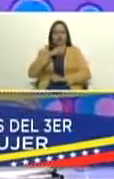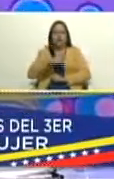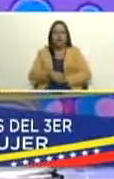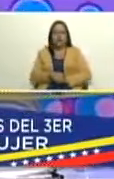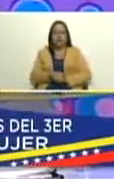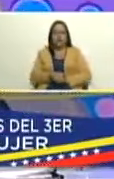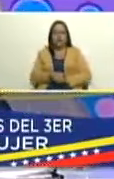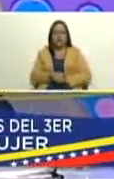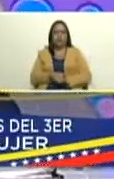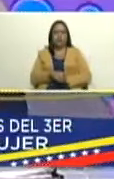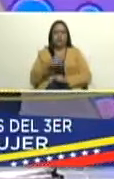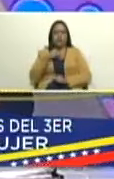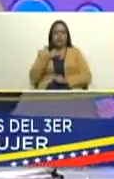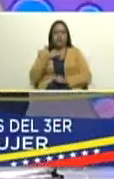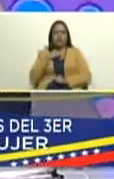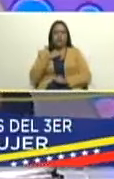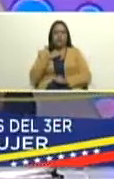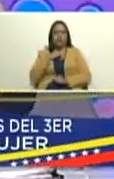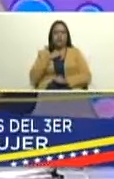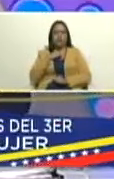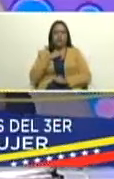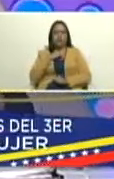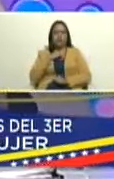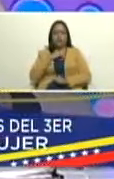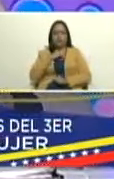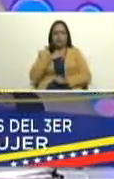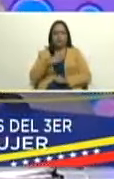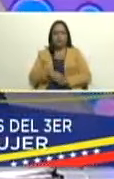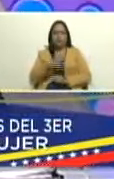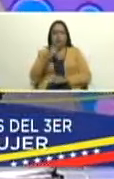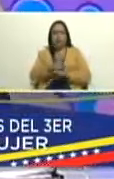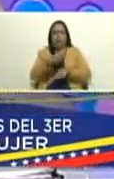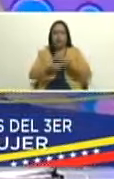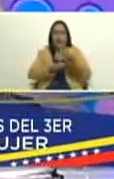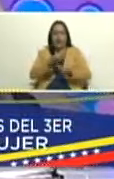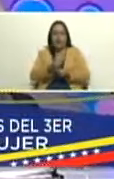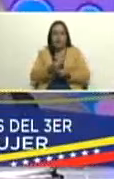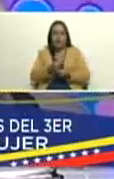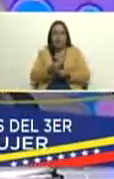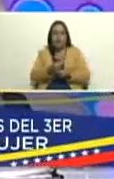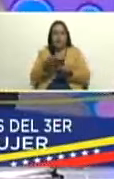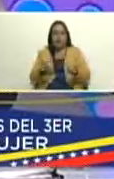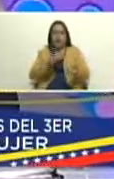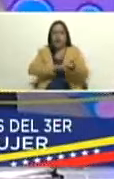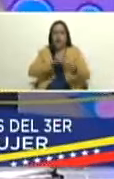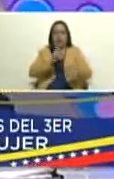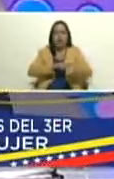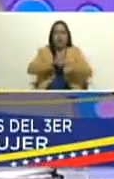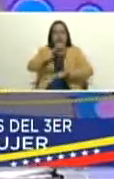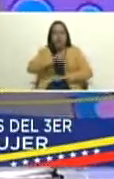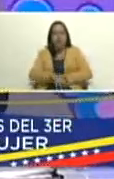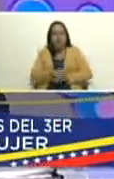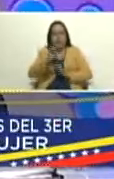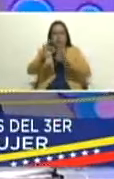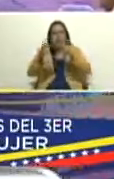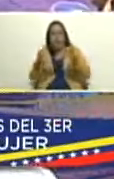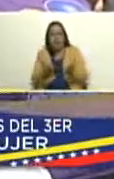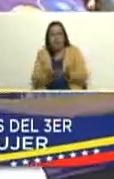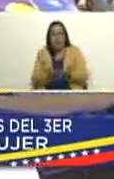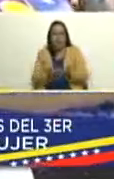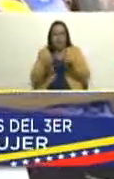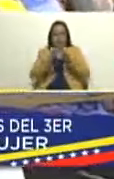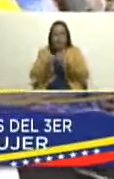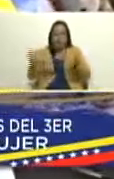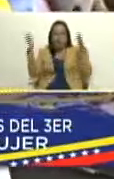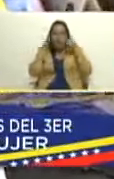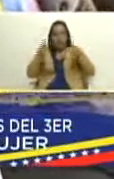Teníamos que llevar el peor momento que habíamos vivido, una pandemia, llevarlo, bueno, con orientación,